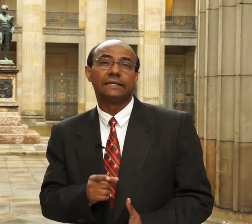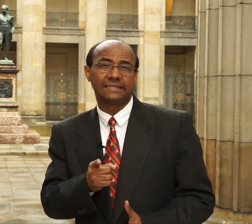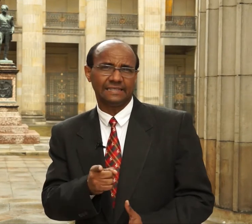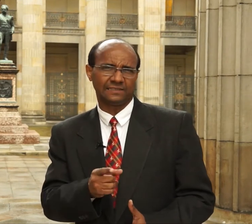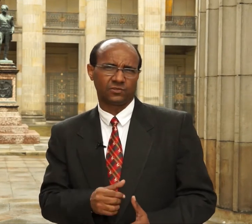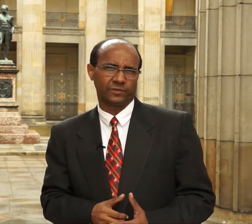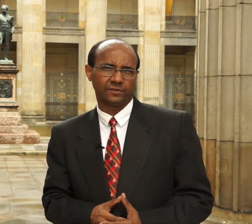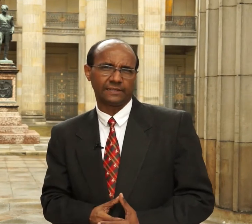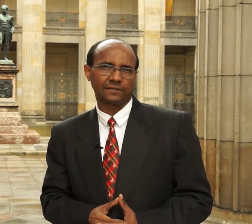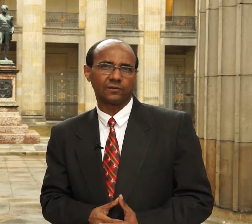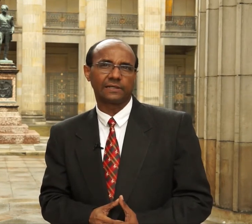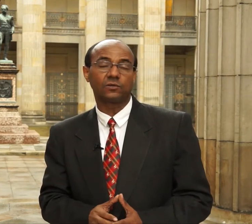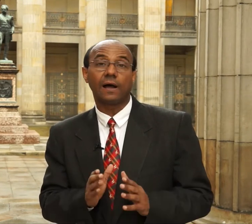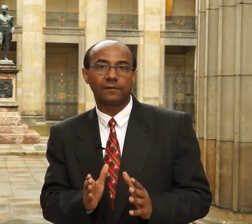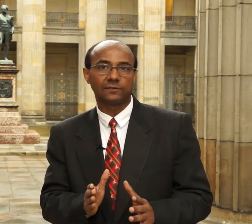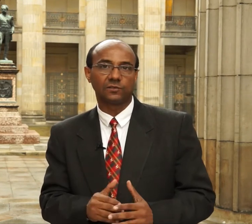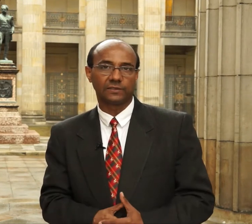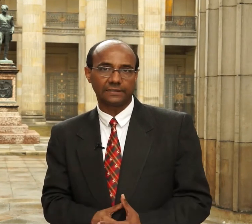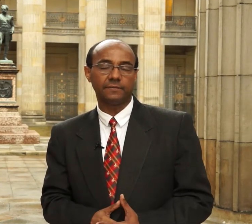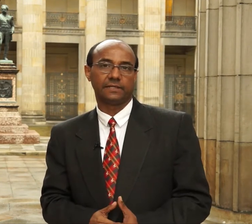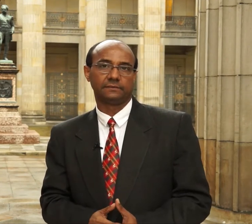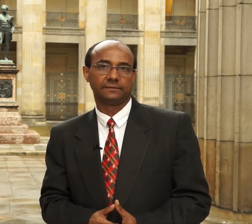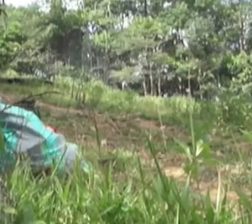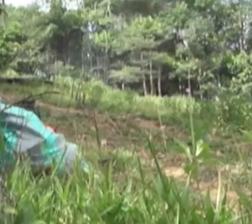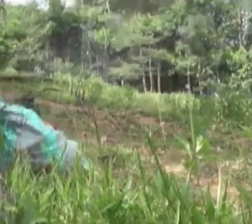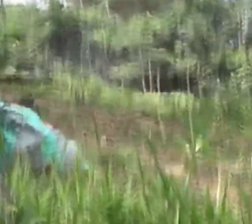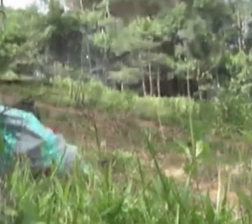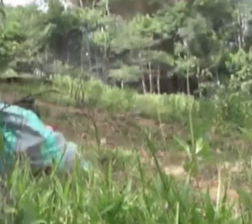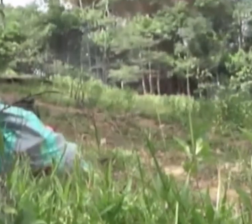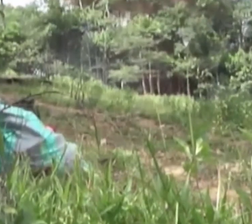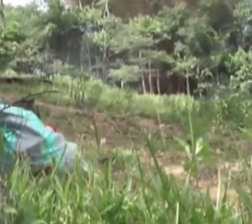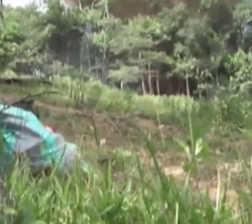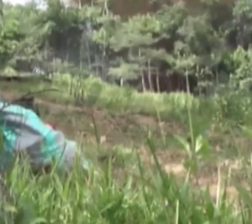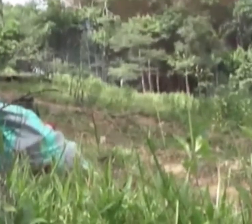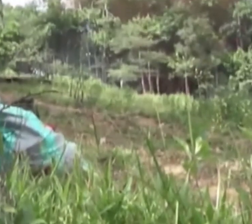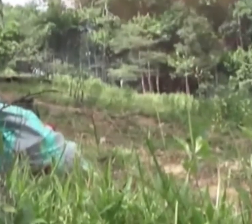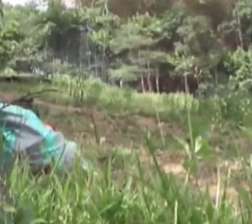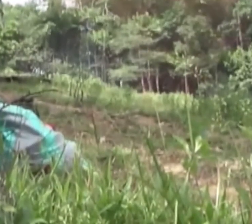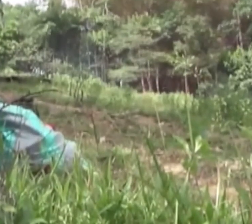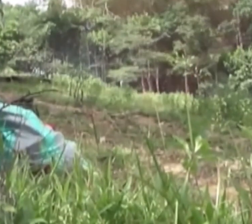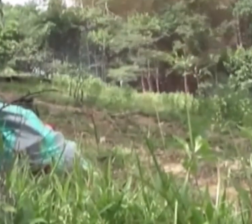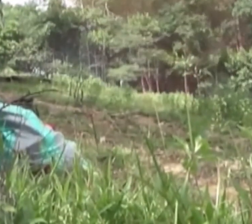cuenta quiénes estuvieron en el Congreso hablándonos del tema.